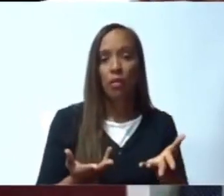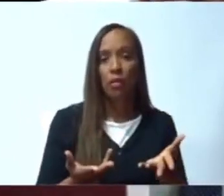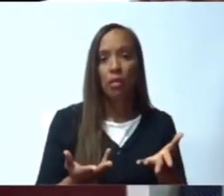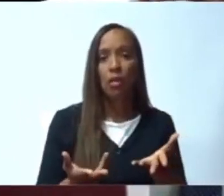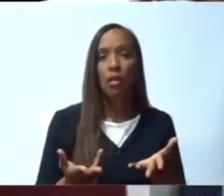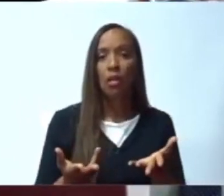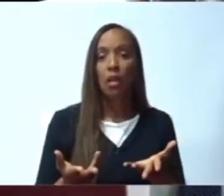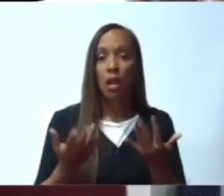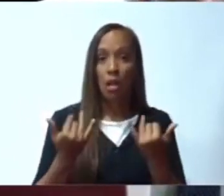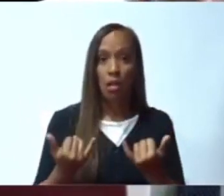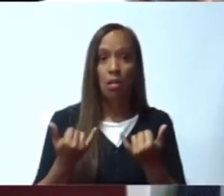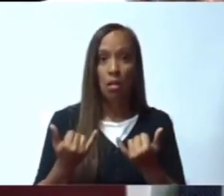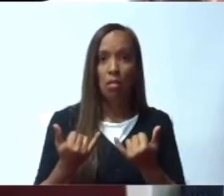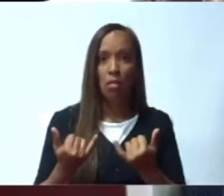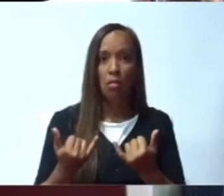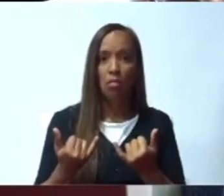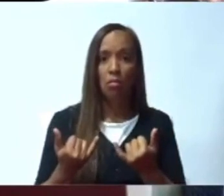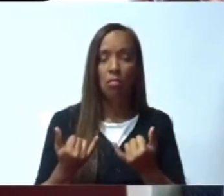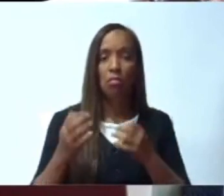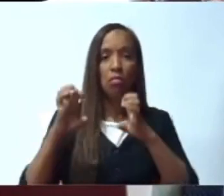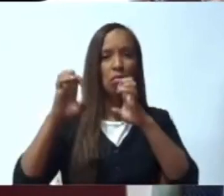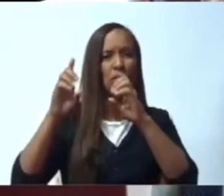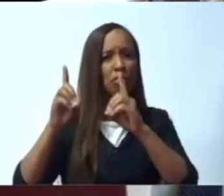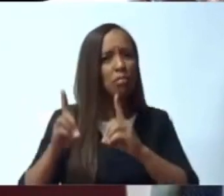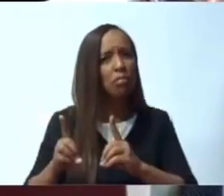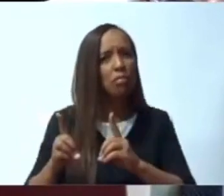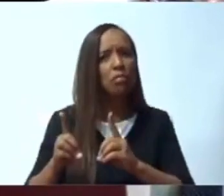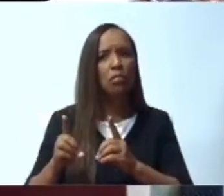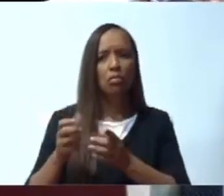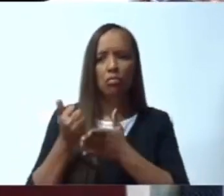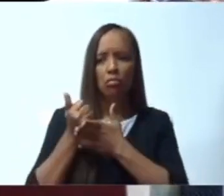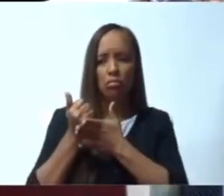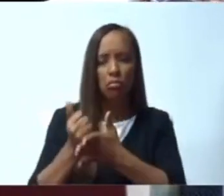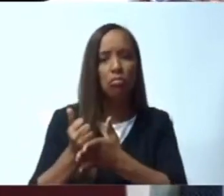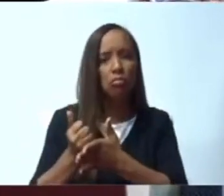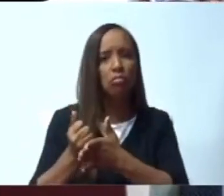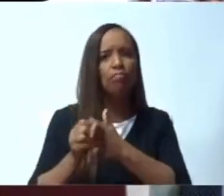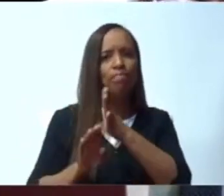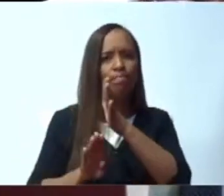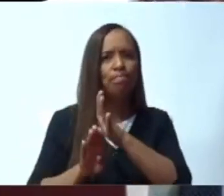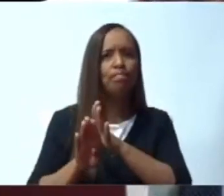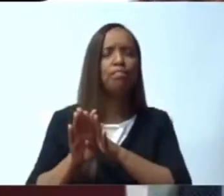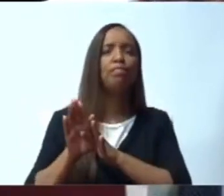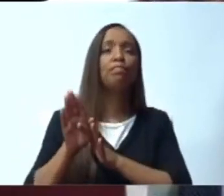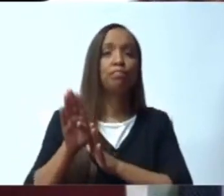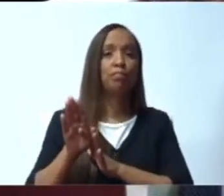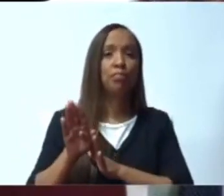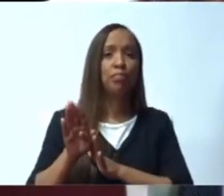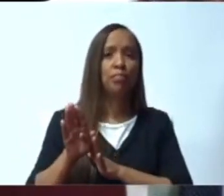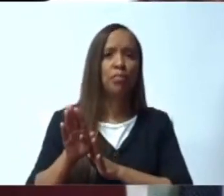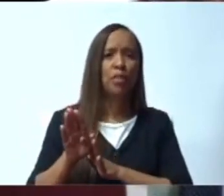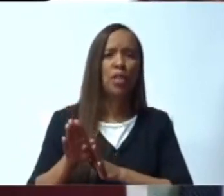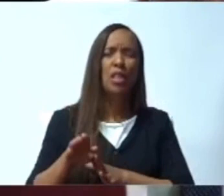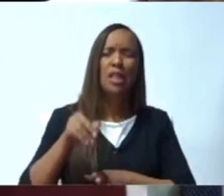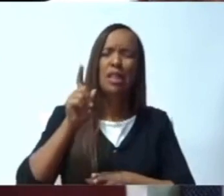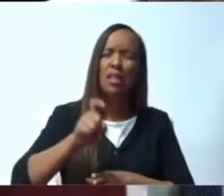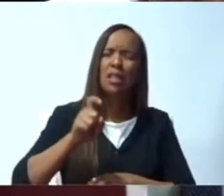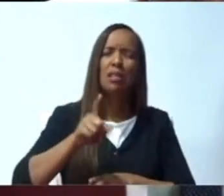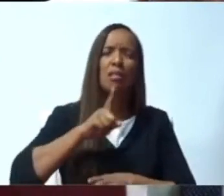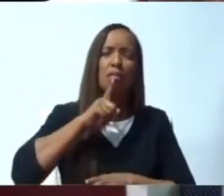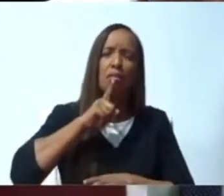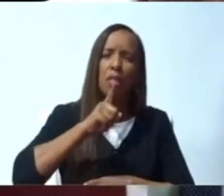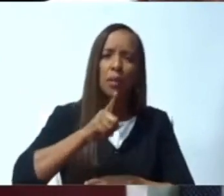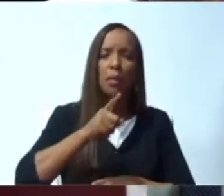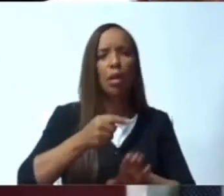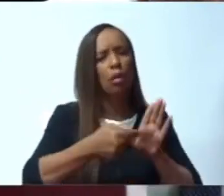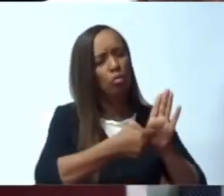merece de parte de todos nosotros un amplio reconocimiento. El Colegio Santa Teresita es una entidad que,